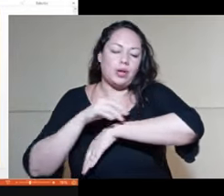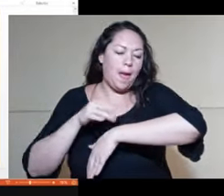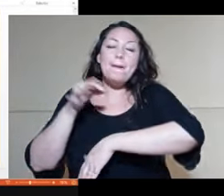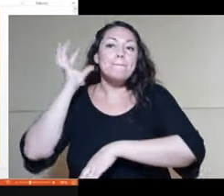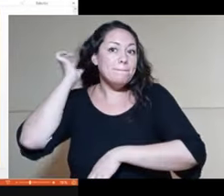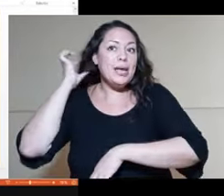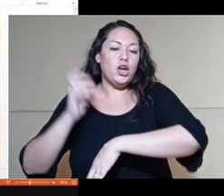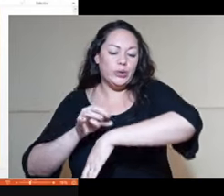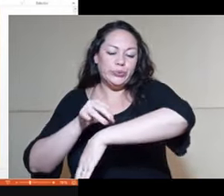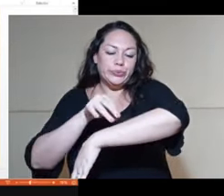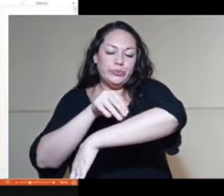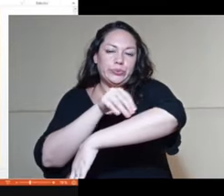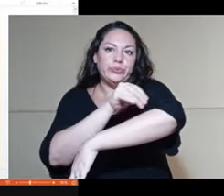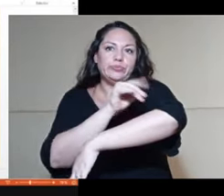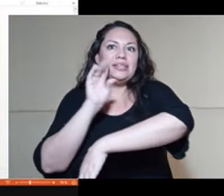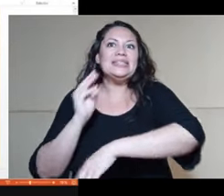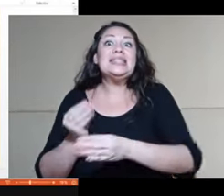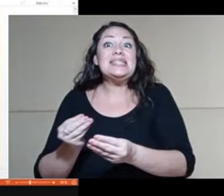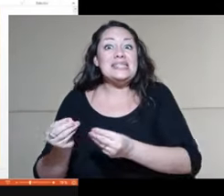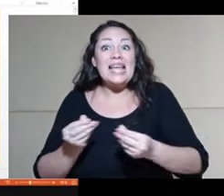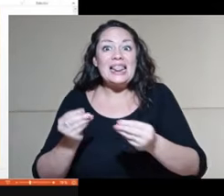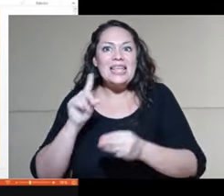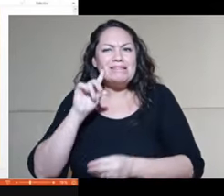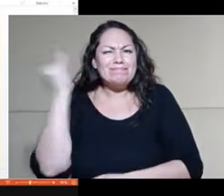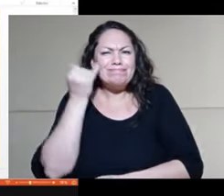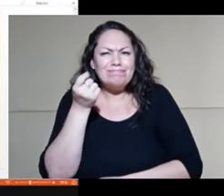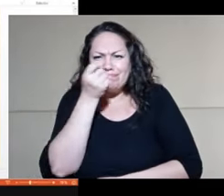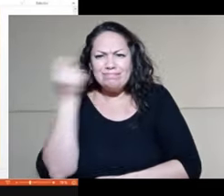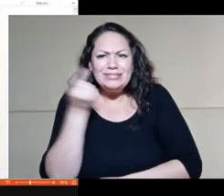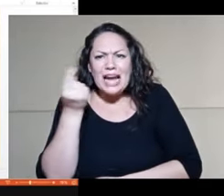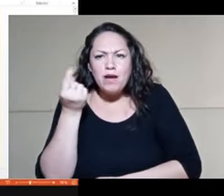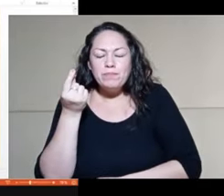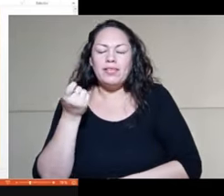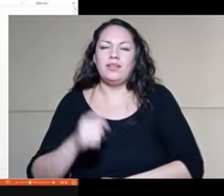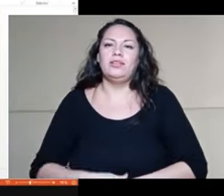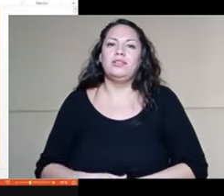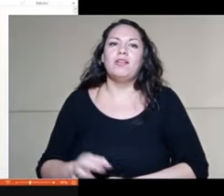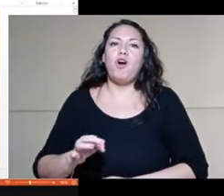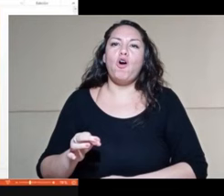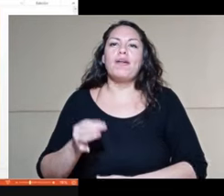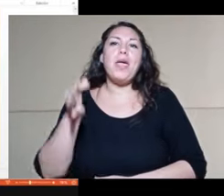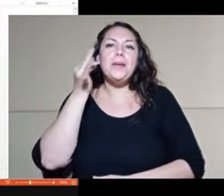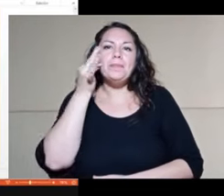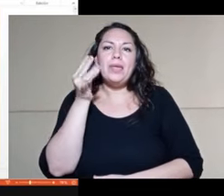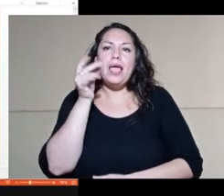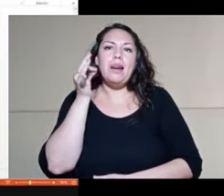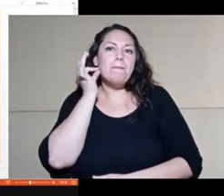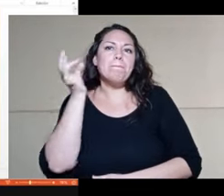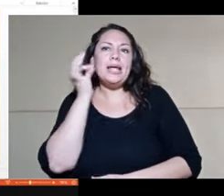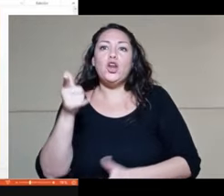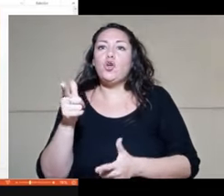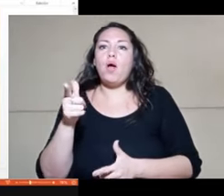que se nos para en la piel con pelo. Lo vamos a sentir mucho más rápido que si se para o se asienta en